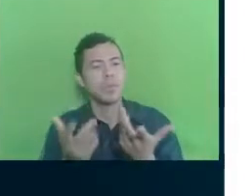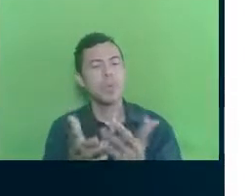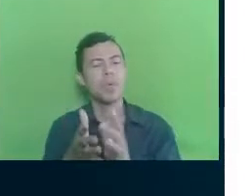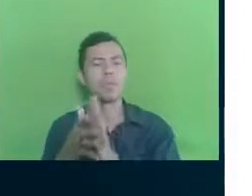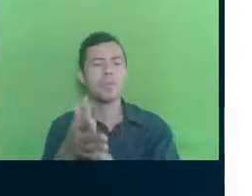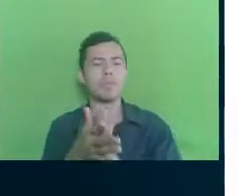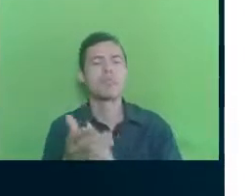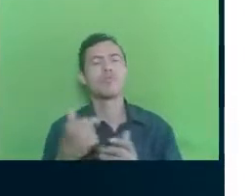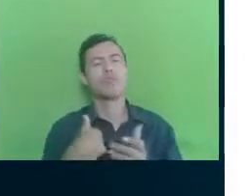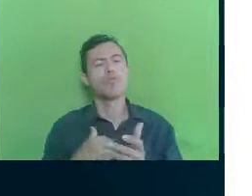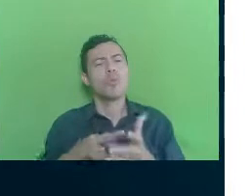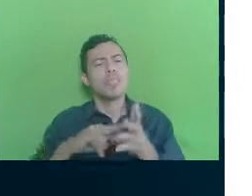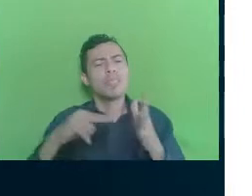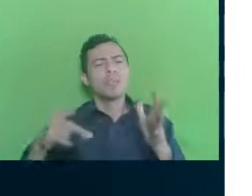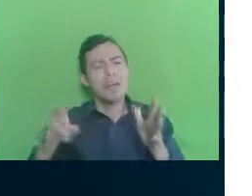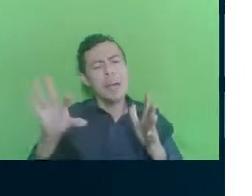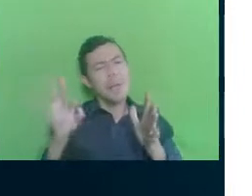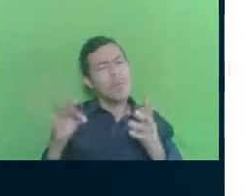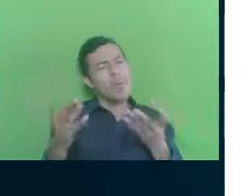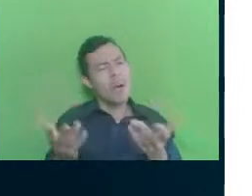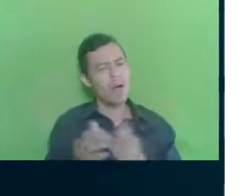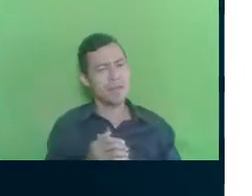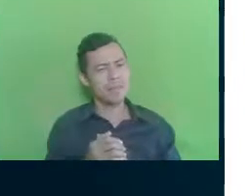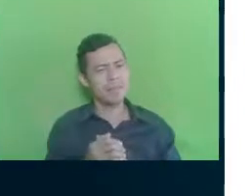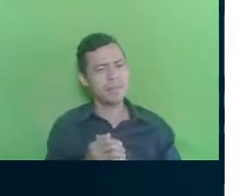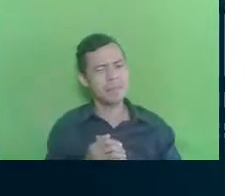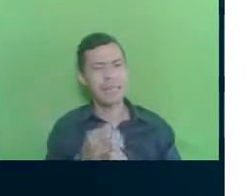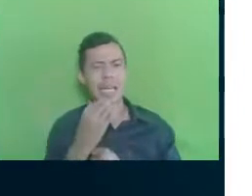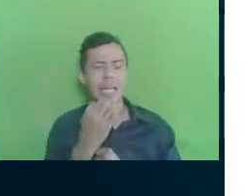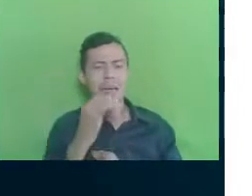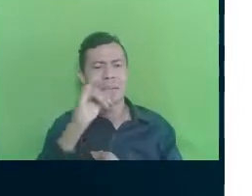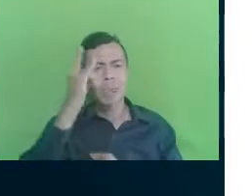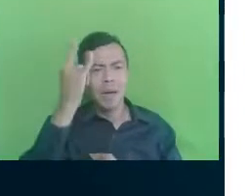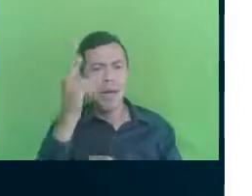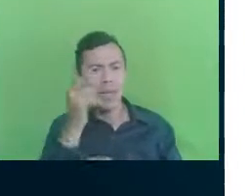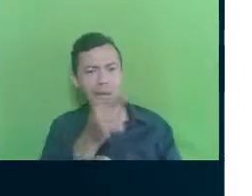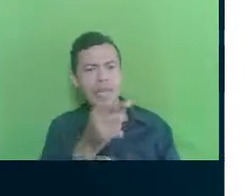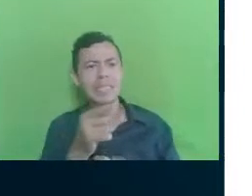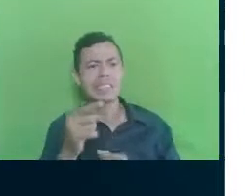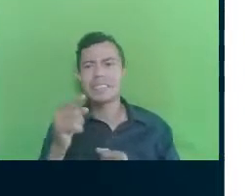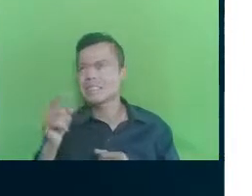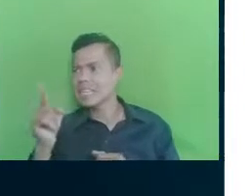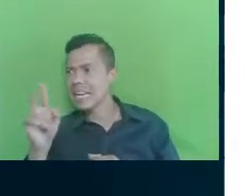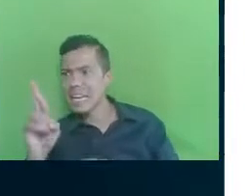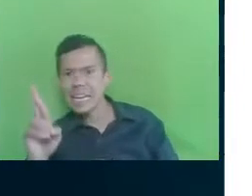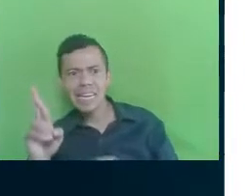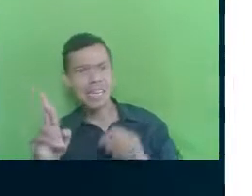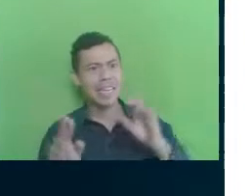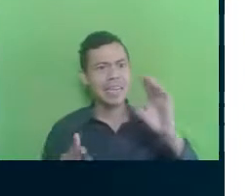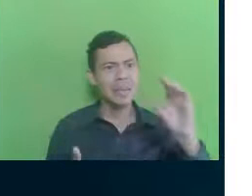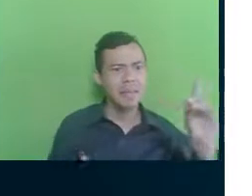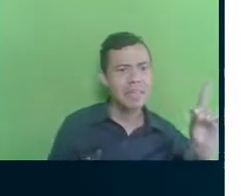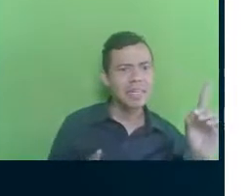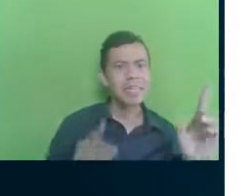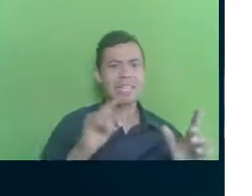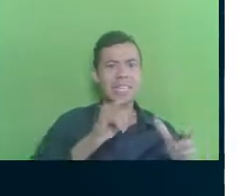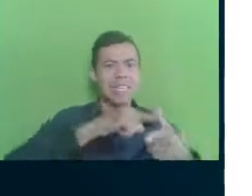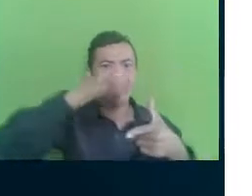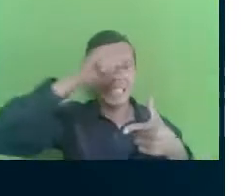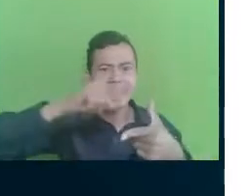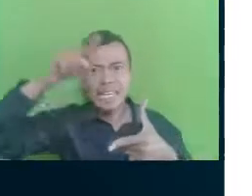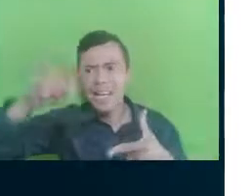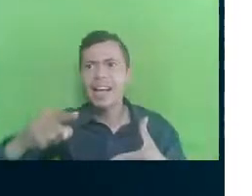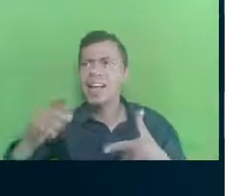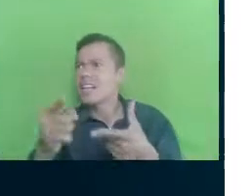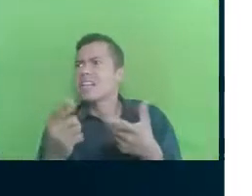qué tipo de tecnología debo escoger? De pronto algún ingeniero en software que sepa R, que sepa Python, que sepa Scala, o qué